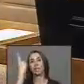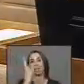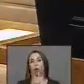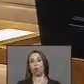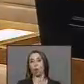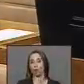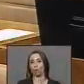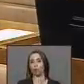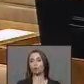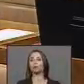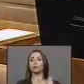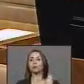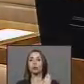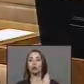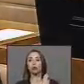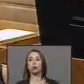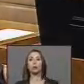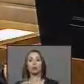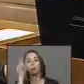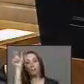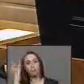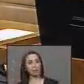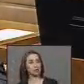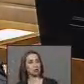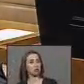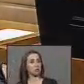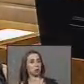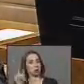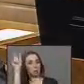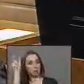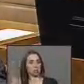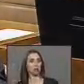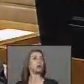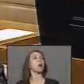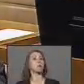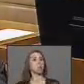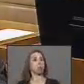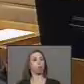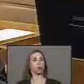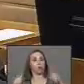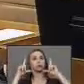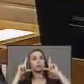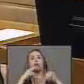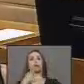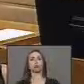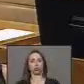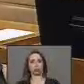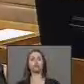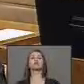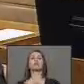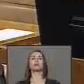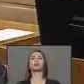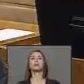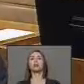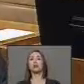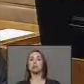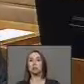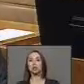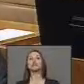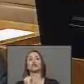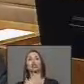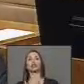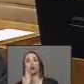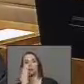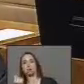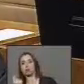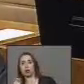efectivamente consagra la alternativa que una persona natural, públicamente, dando la cara, sin ningún temor, pueda hacer aportes a